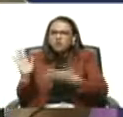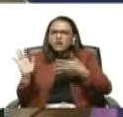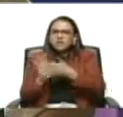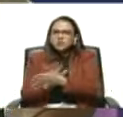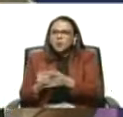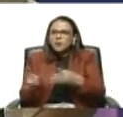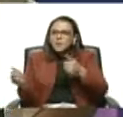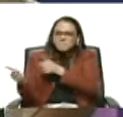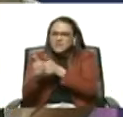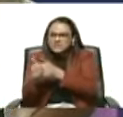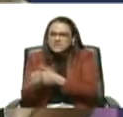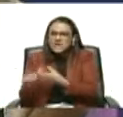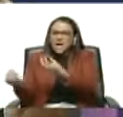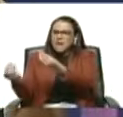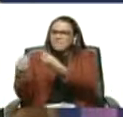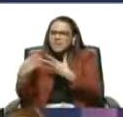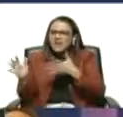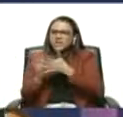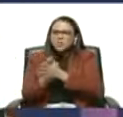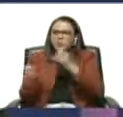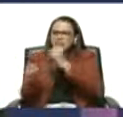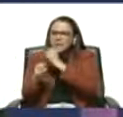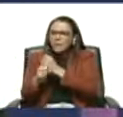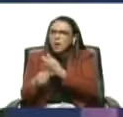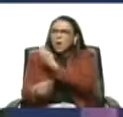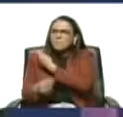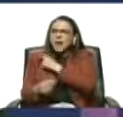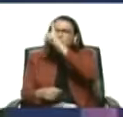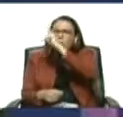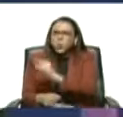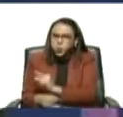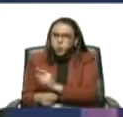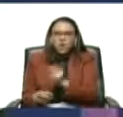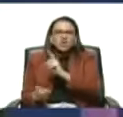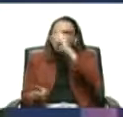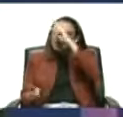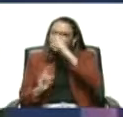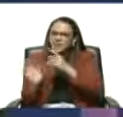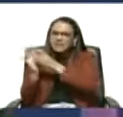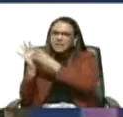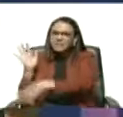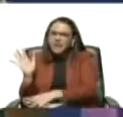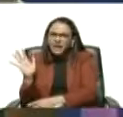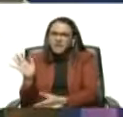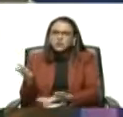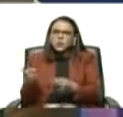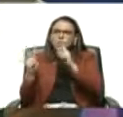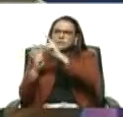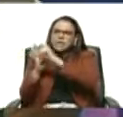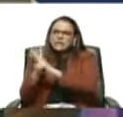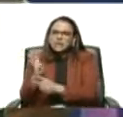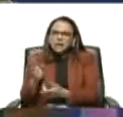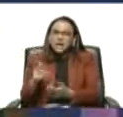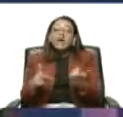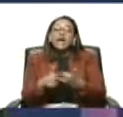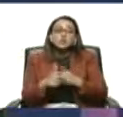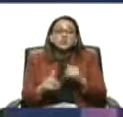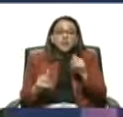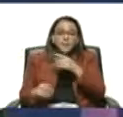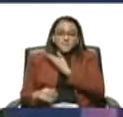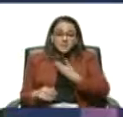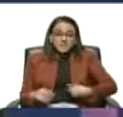través de la precarización laboral. Y por eso el presidente Nicolás Maduro recién creó la gran misión Vuelta a la